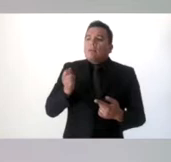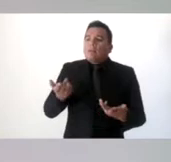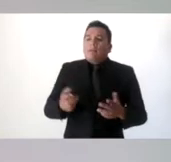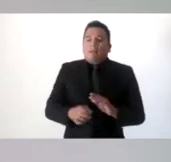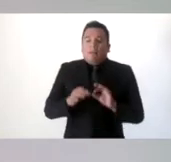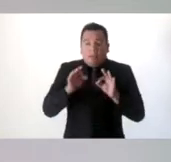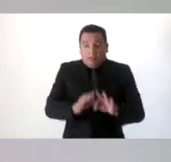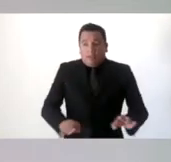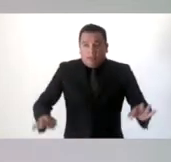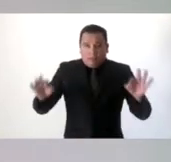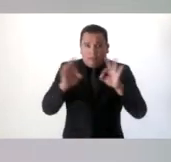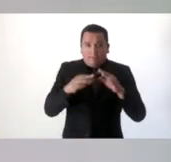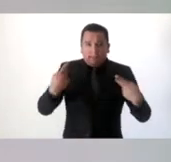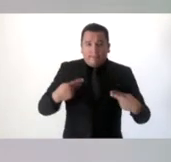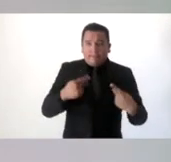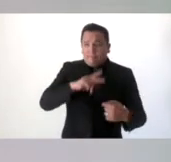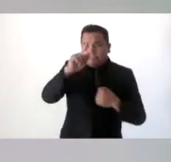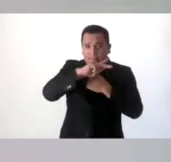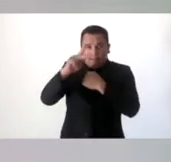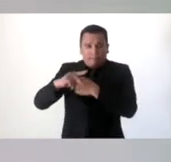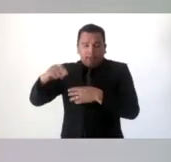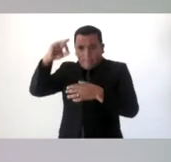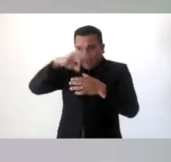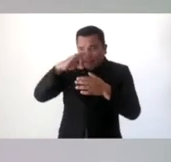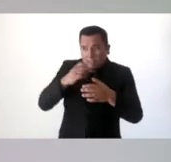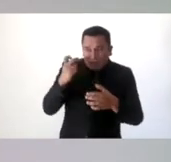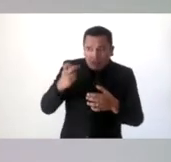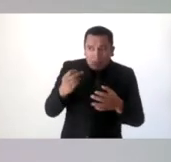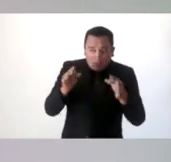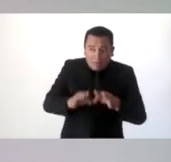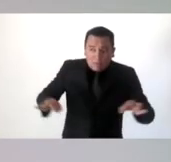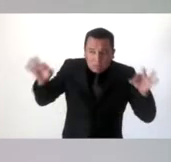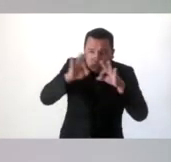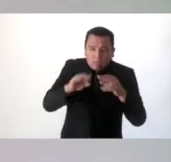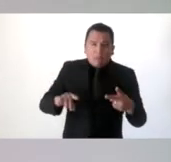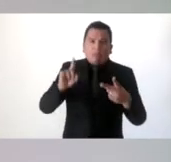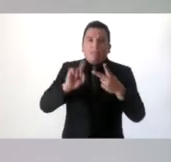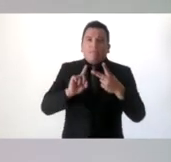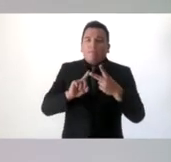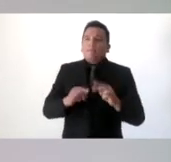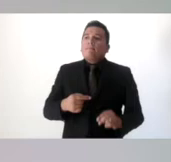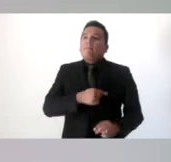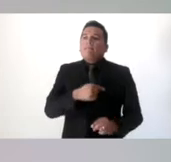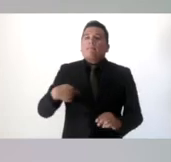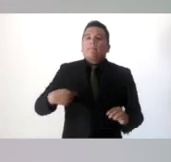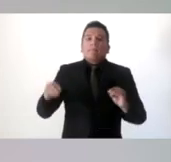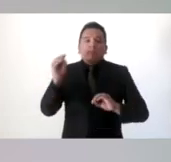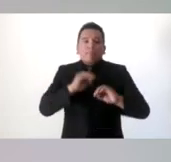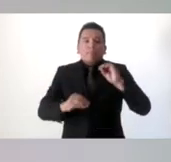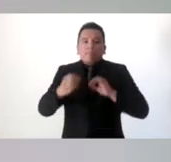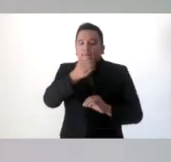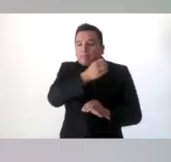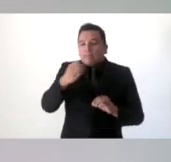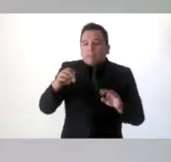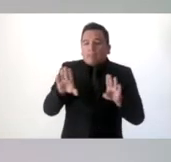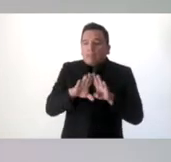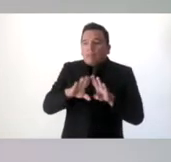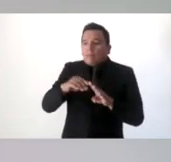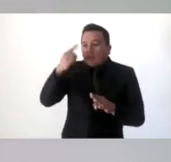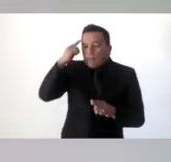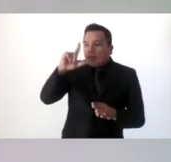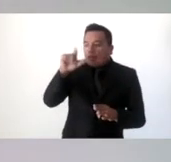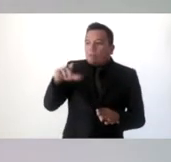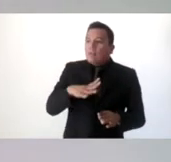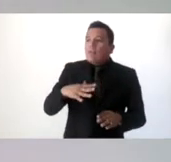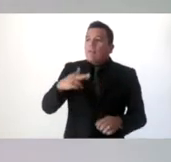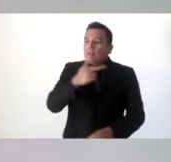de los mexicanos en el extranjero y cómo se llevan a cabo los trabajos para crear, pues ahora sí que la primera legislación nacional para utilizar